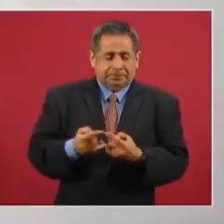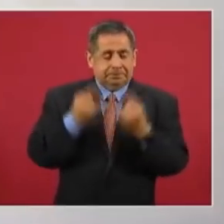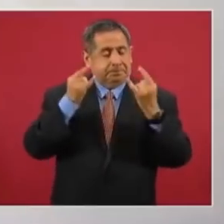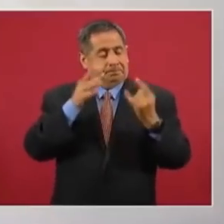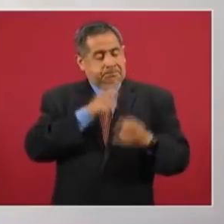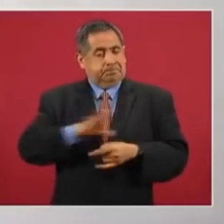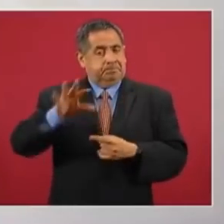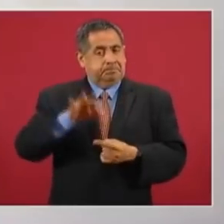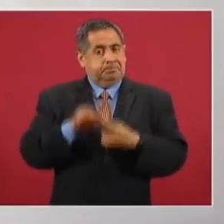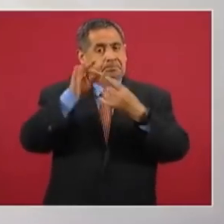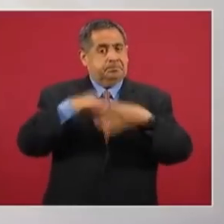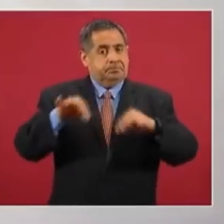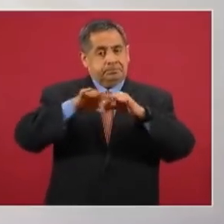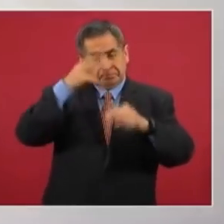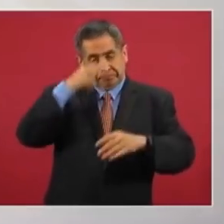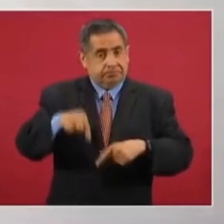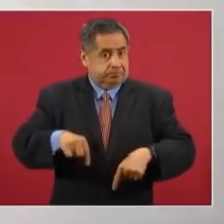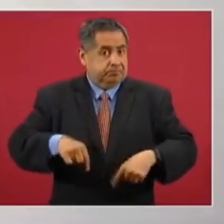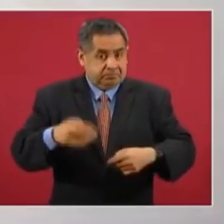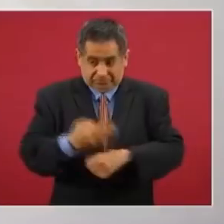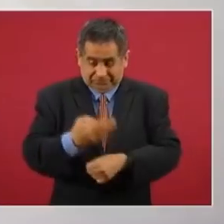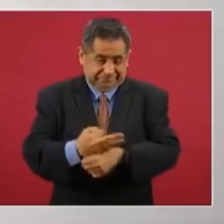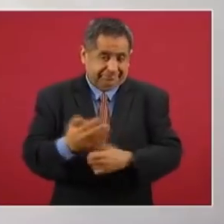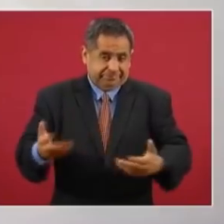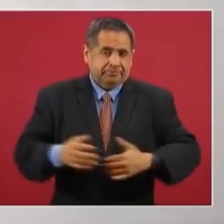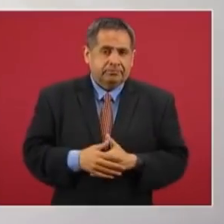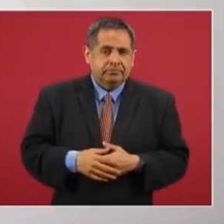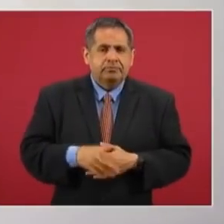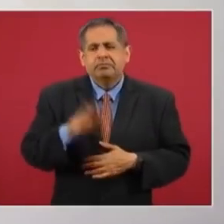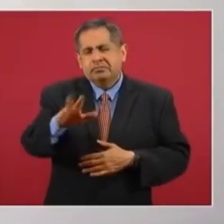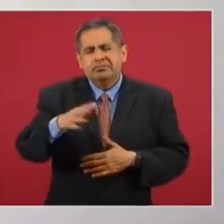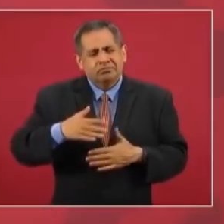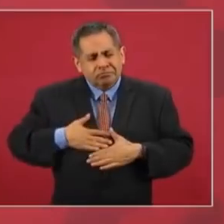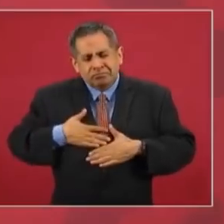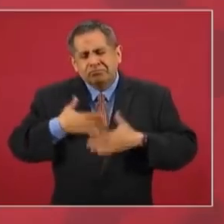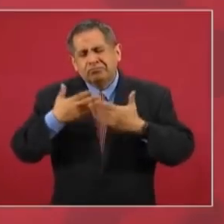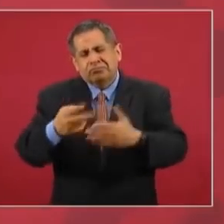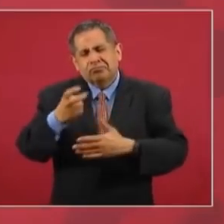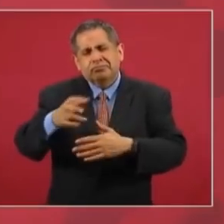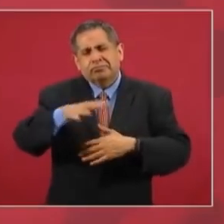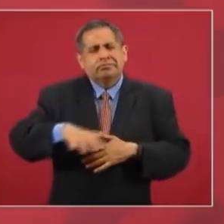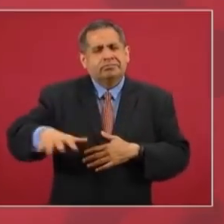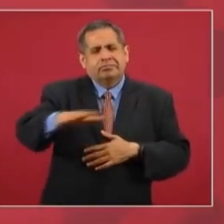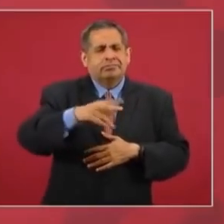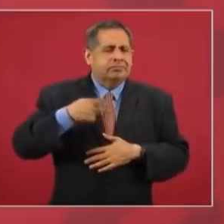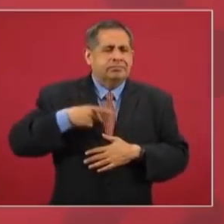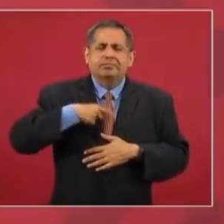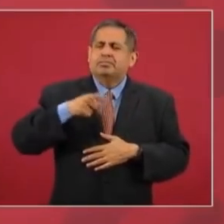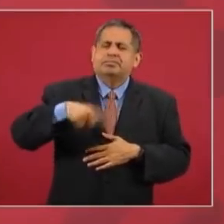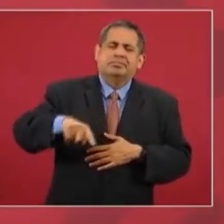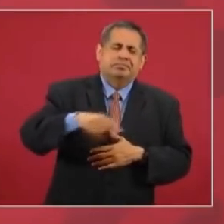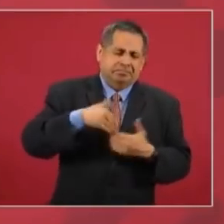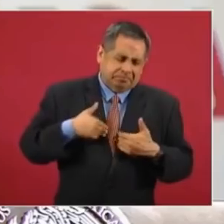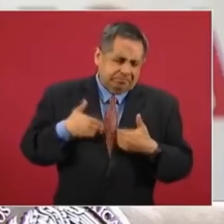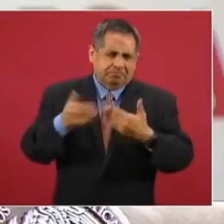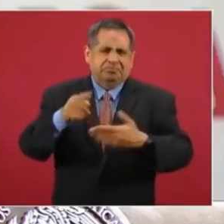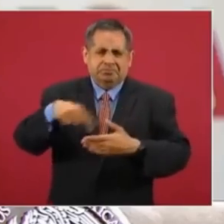México. Entonces, yo le tengo confianza a eso, al pueblo.